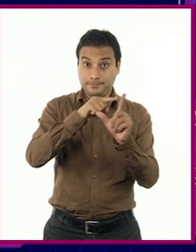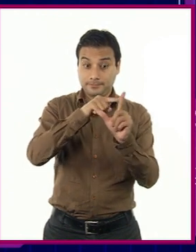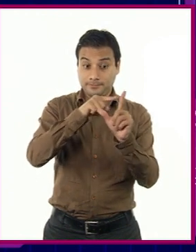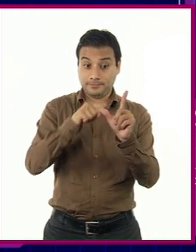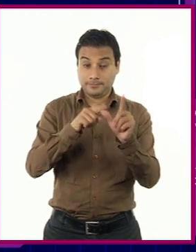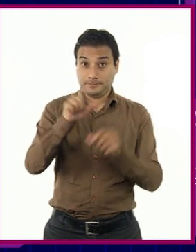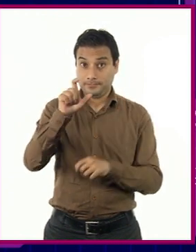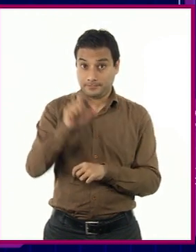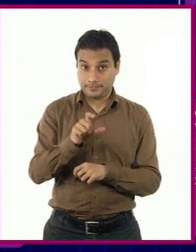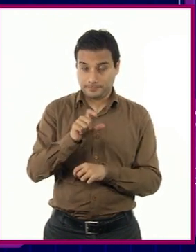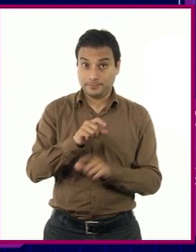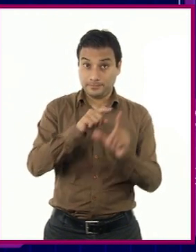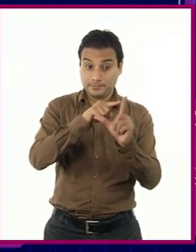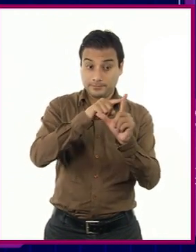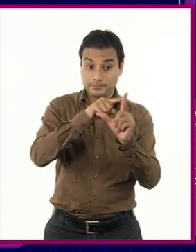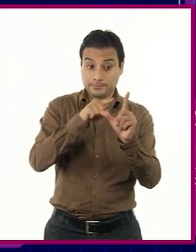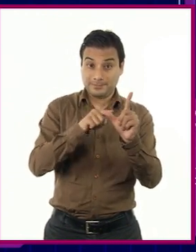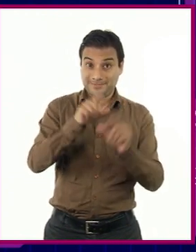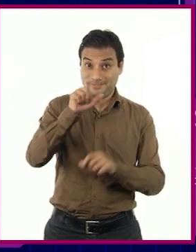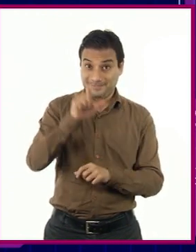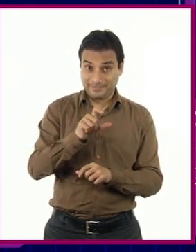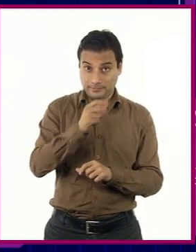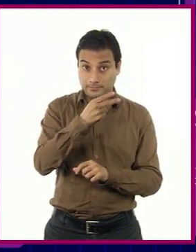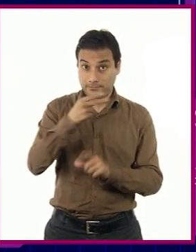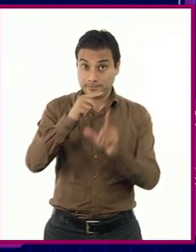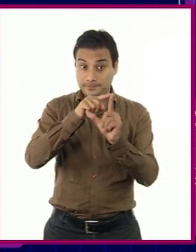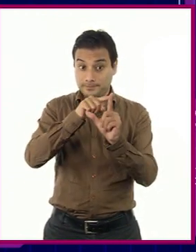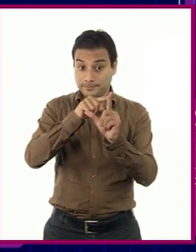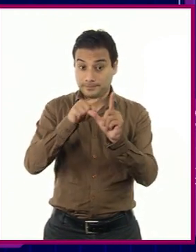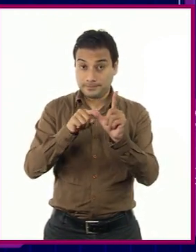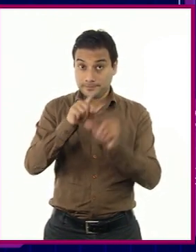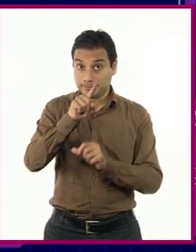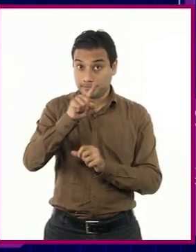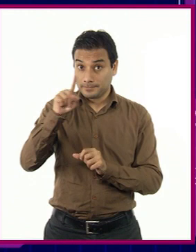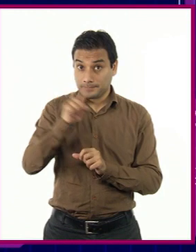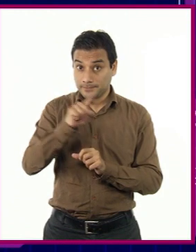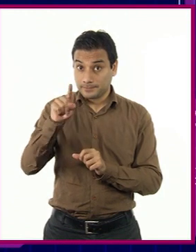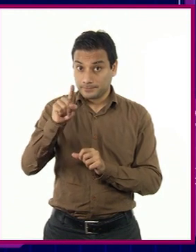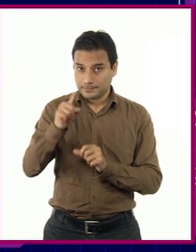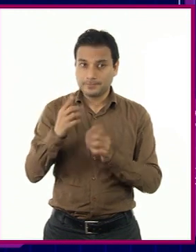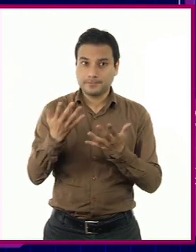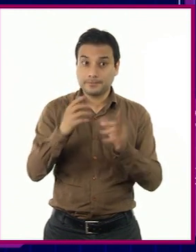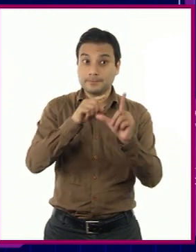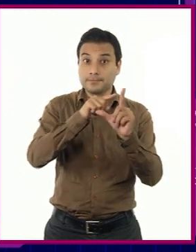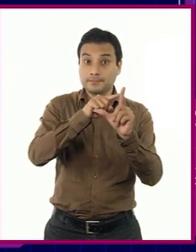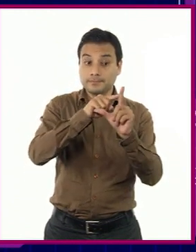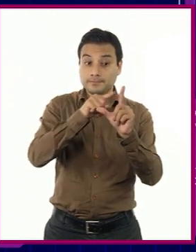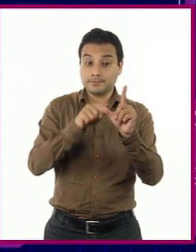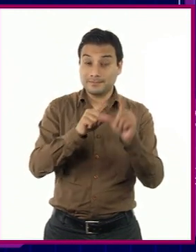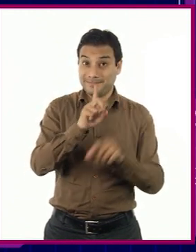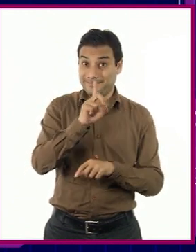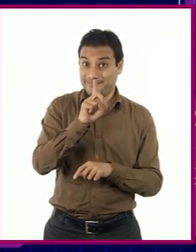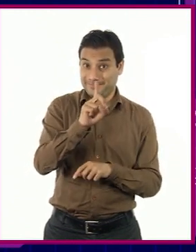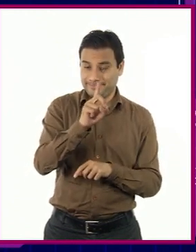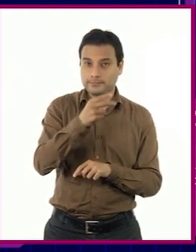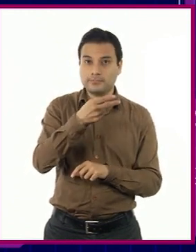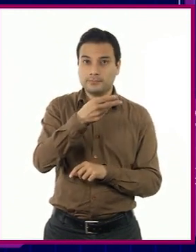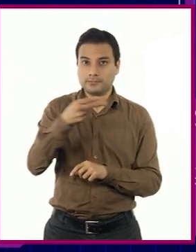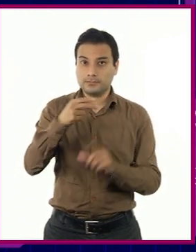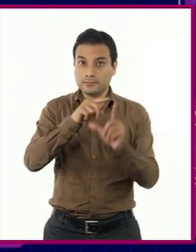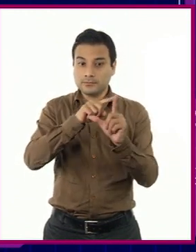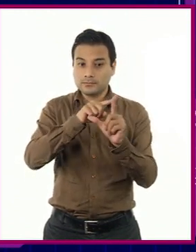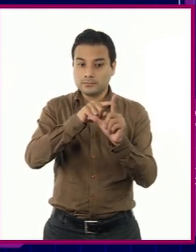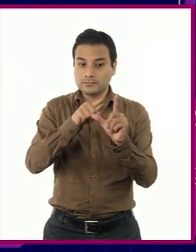el ángulo X es igual al ángulo Z, entonces tenemos que el ángulo D es igual al ángulo